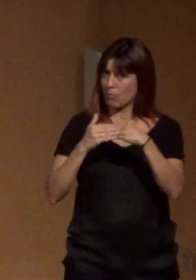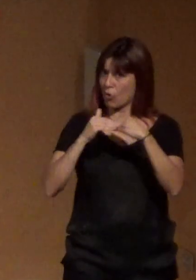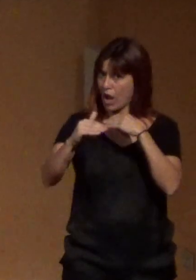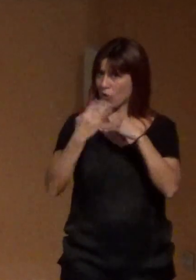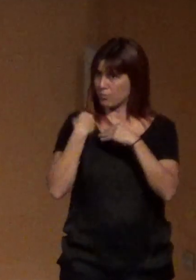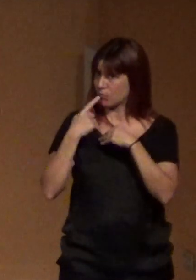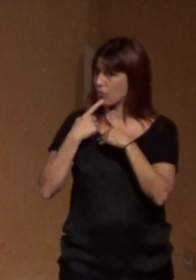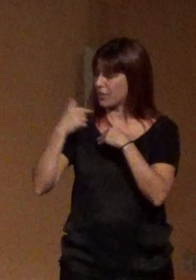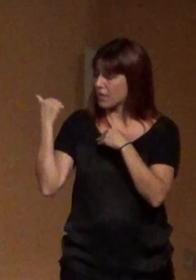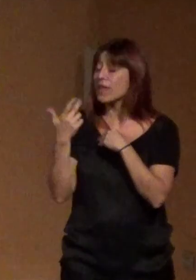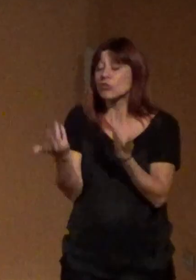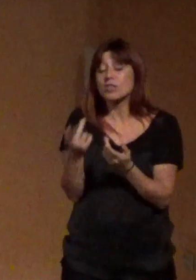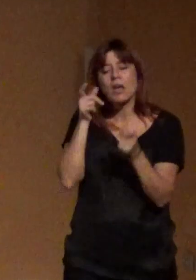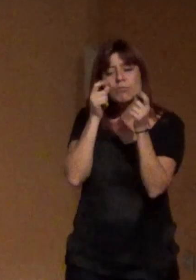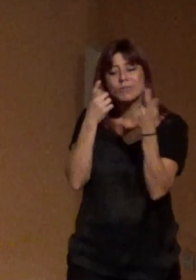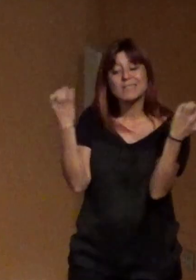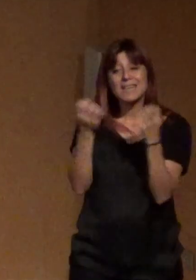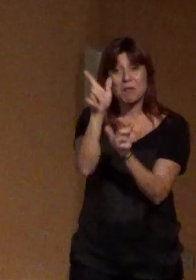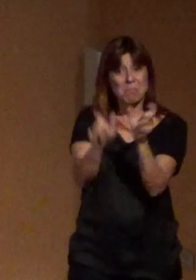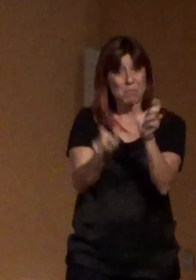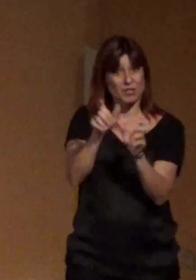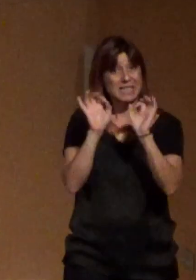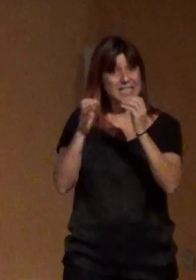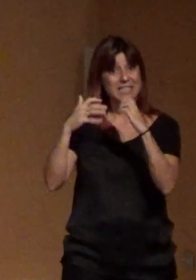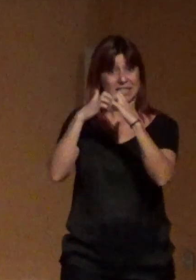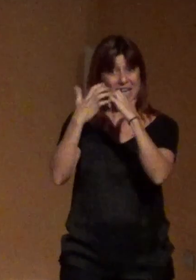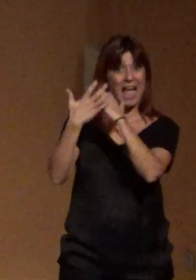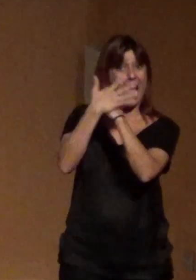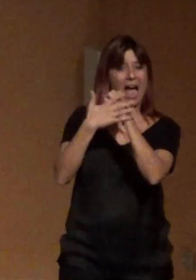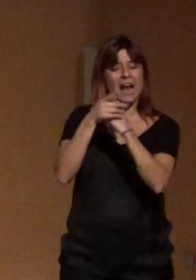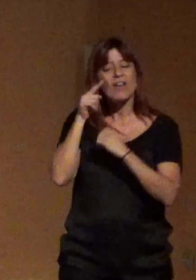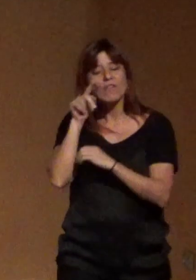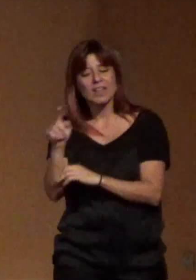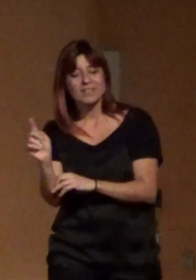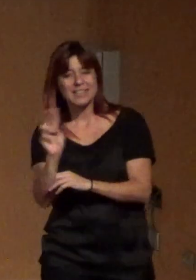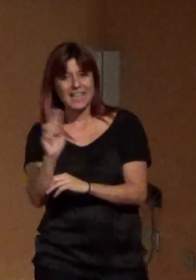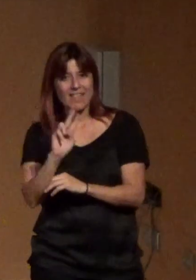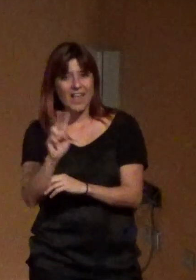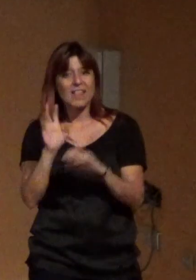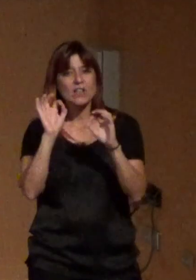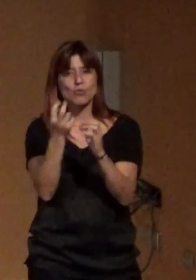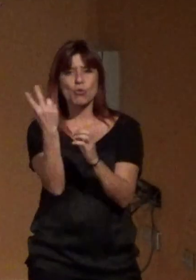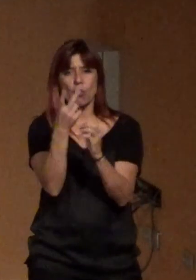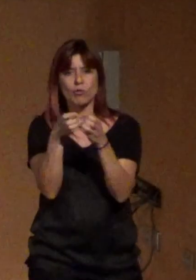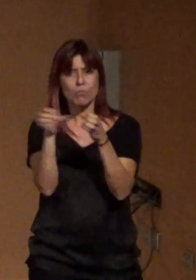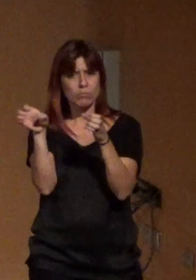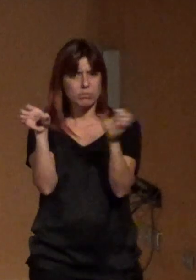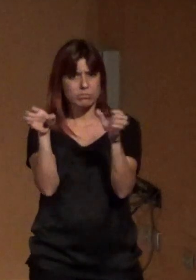X, y se veía que los sujetos en el área cingular TDAH las dipolos aparecían muy